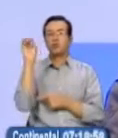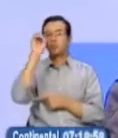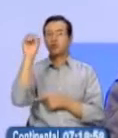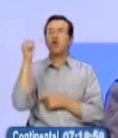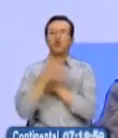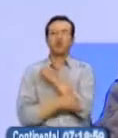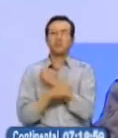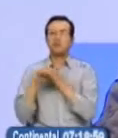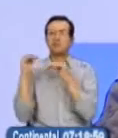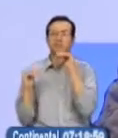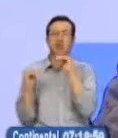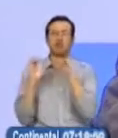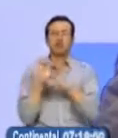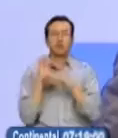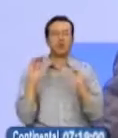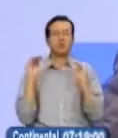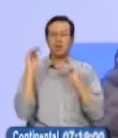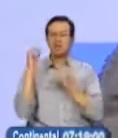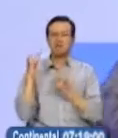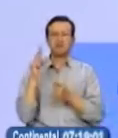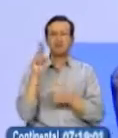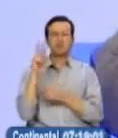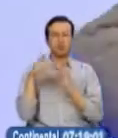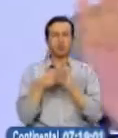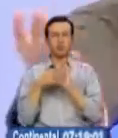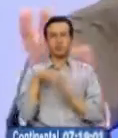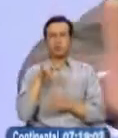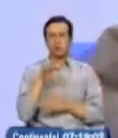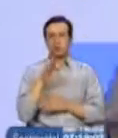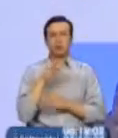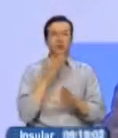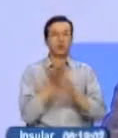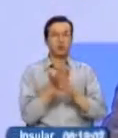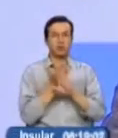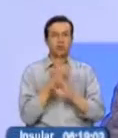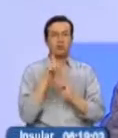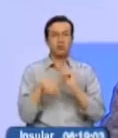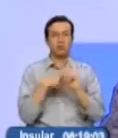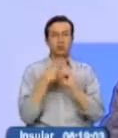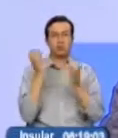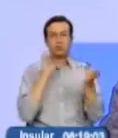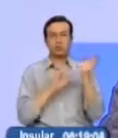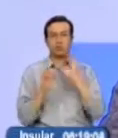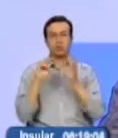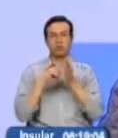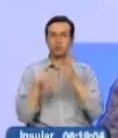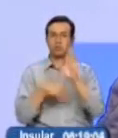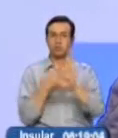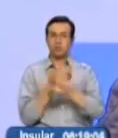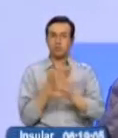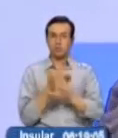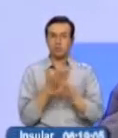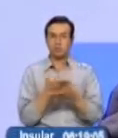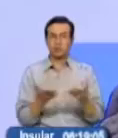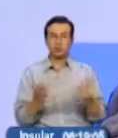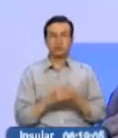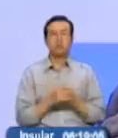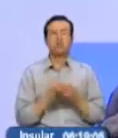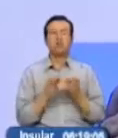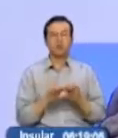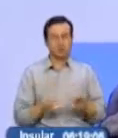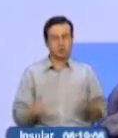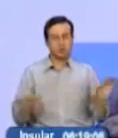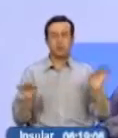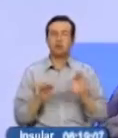1.6% en educación superior. Aparte de eso, estamos proponiendo otra preasignación en el campo de la ciencia y la tecnología, ¿no? Entonces, es